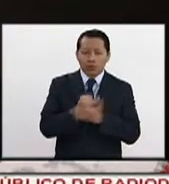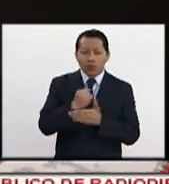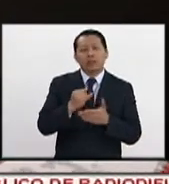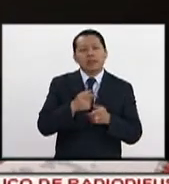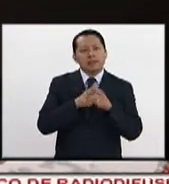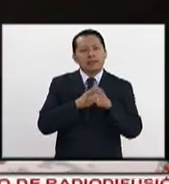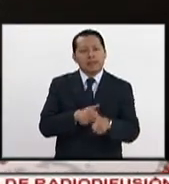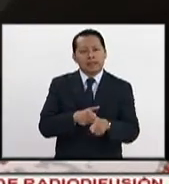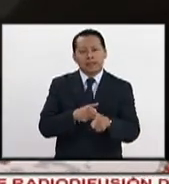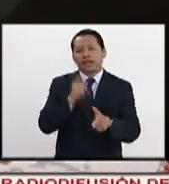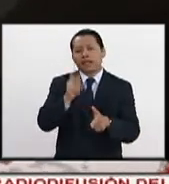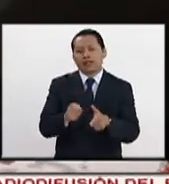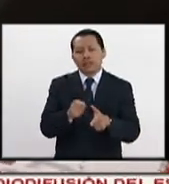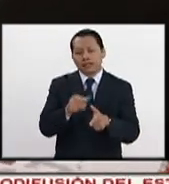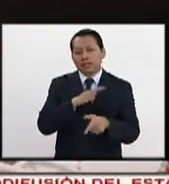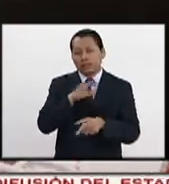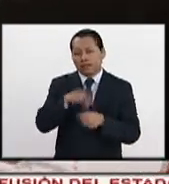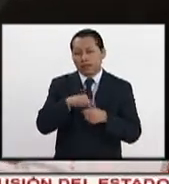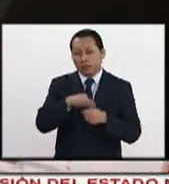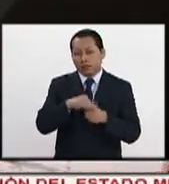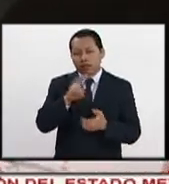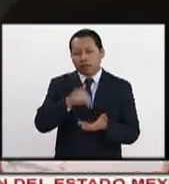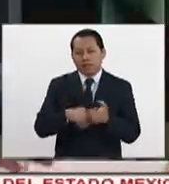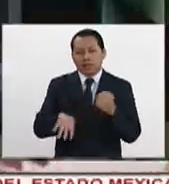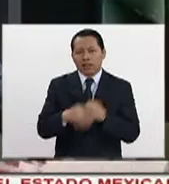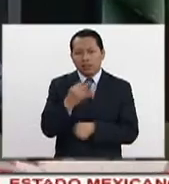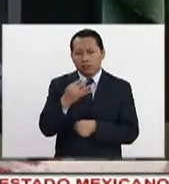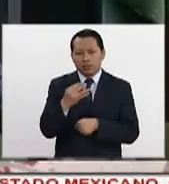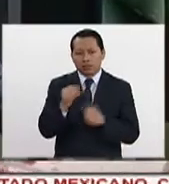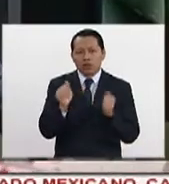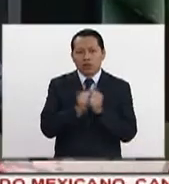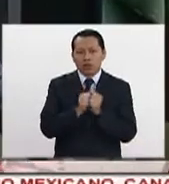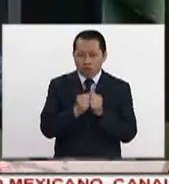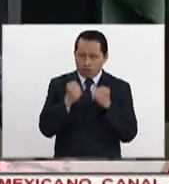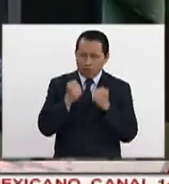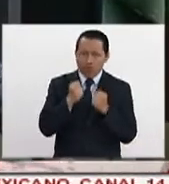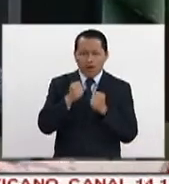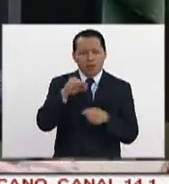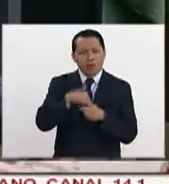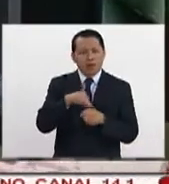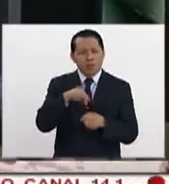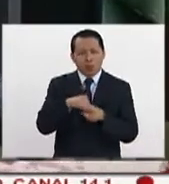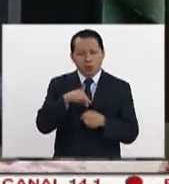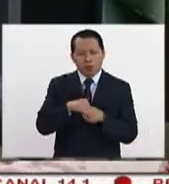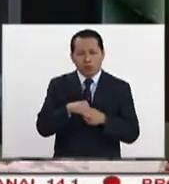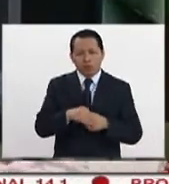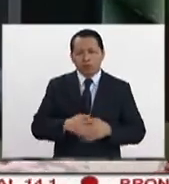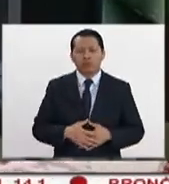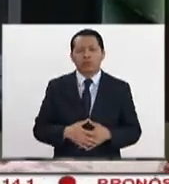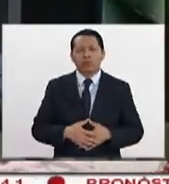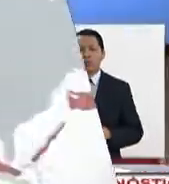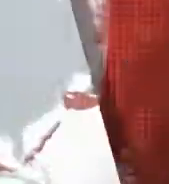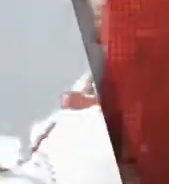reelecto durante las elecciones del 2014 con una amplia cantidad de votos.